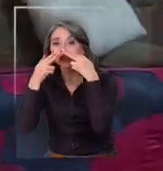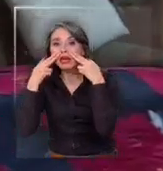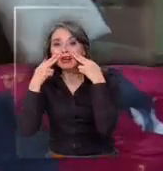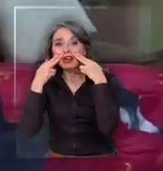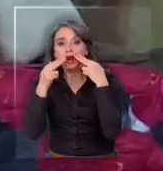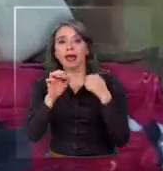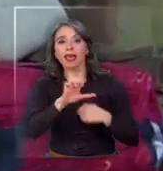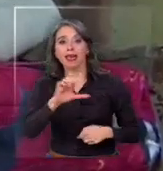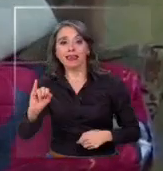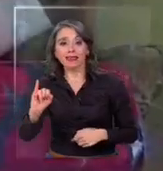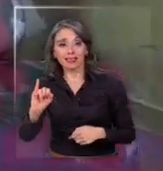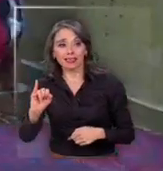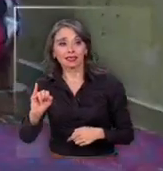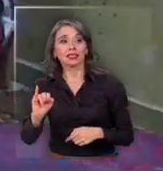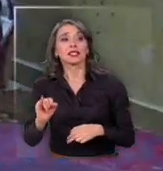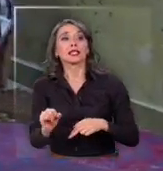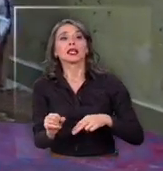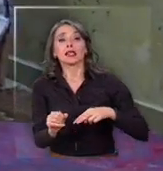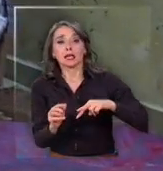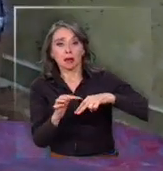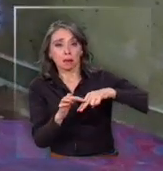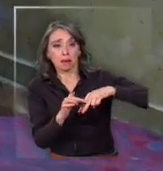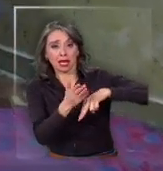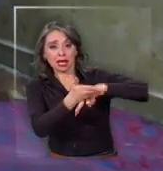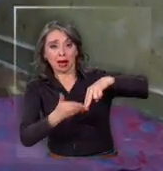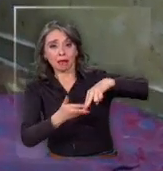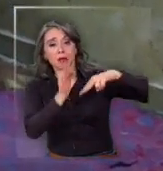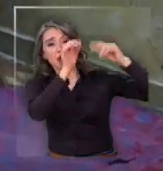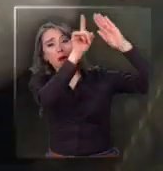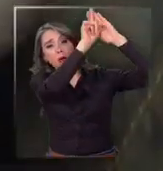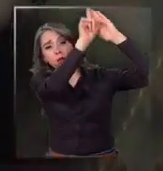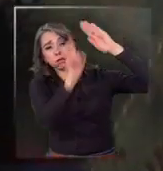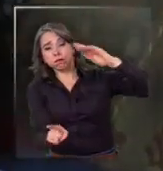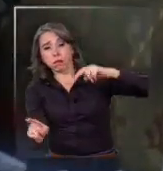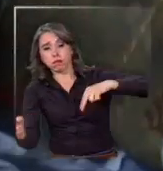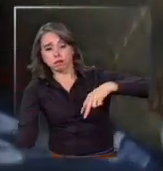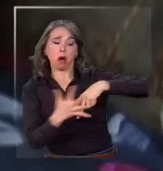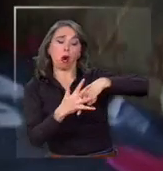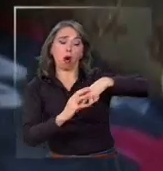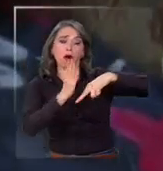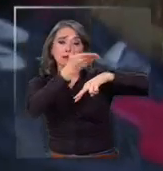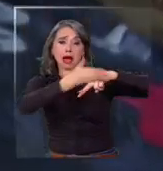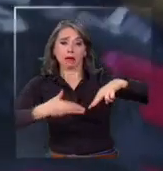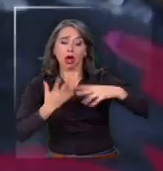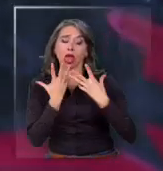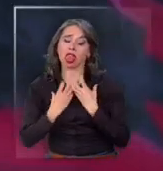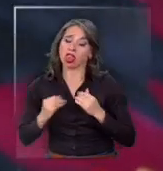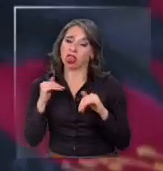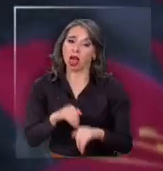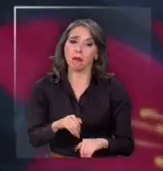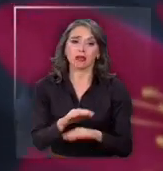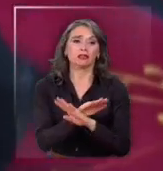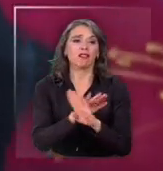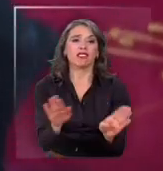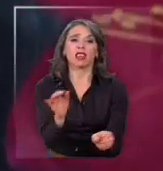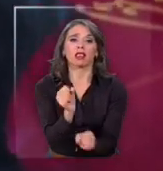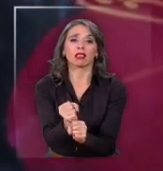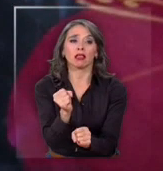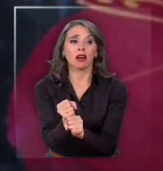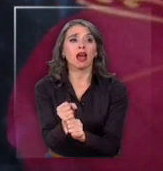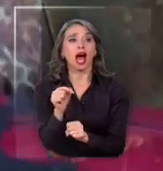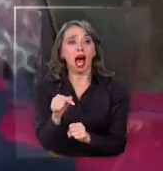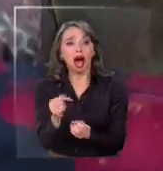Estado Islámico. Tras perder su pierna izquierda en un bombardeo, cayó en depresión y debió dejar de trabajar.